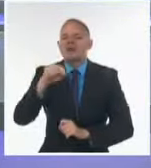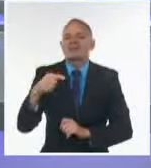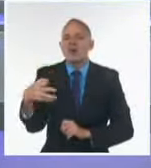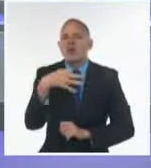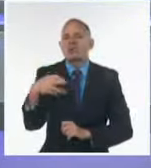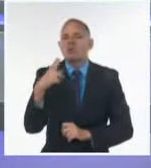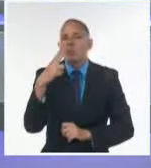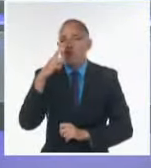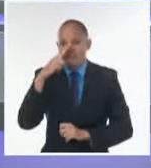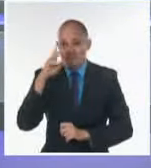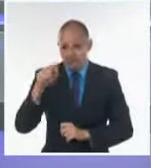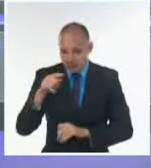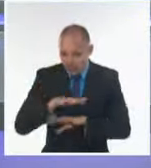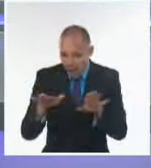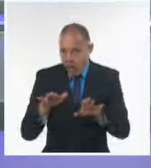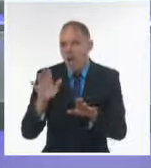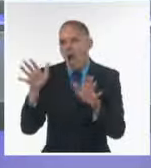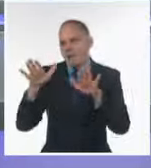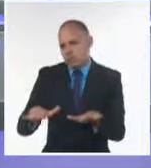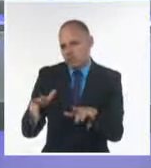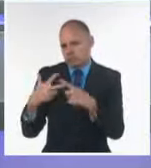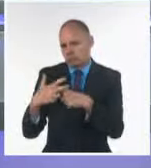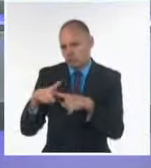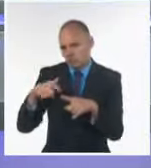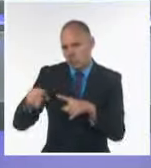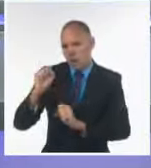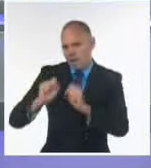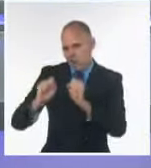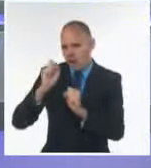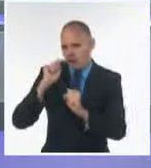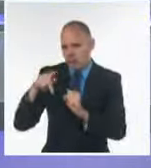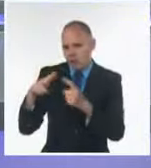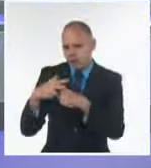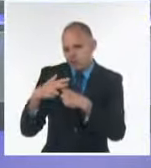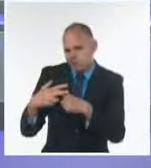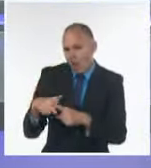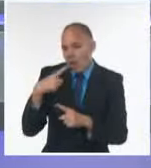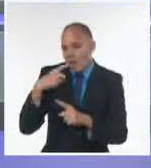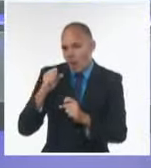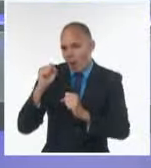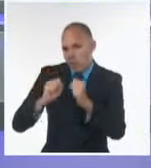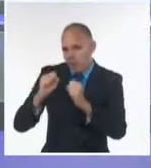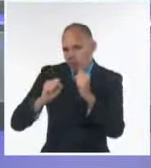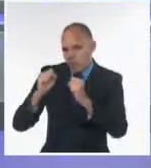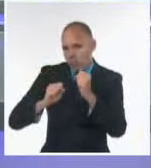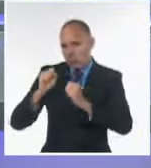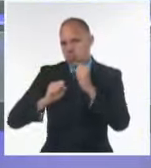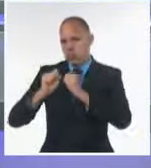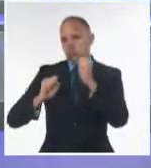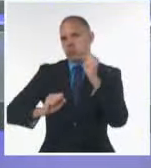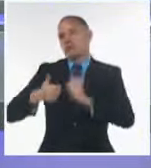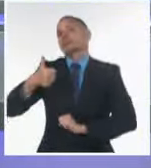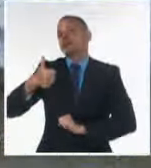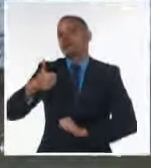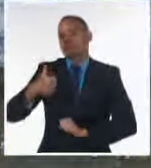reciben una intervención para lograr que la máquina alcance mayor estabilidad y restablezca más de 100 megawatts al sistema eléctrico